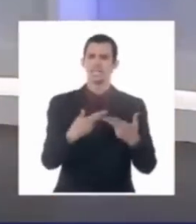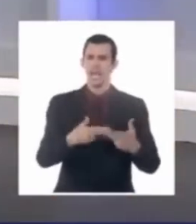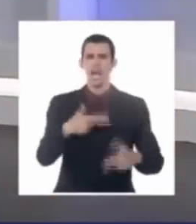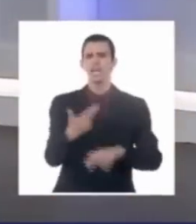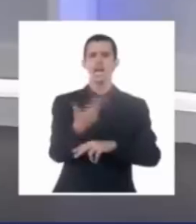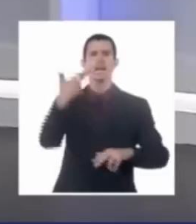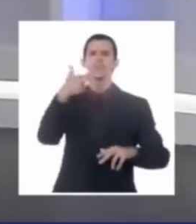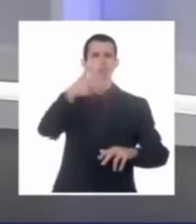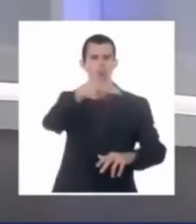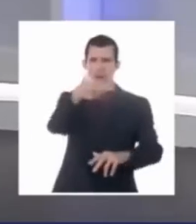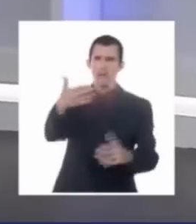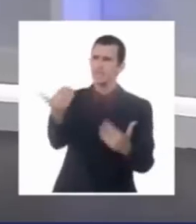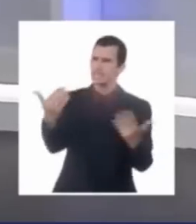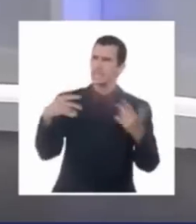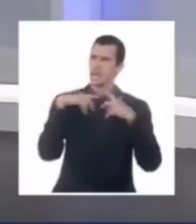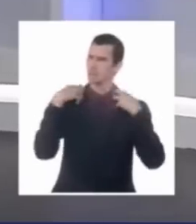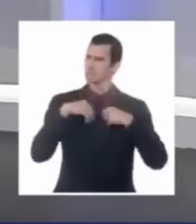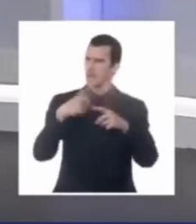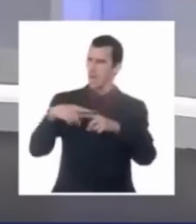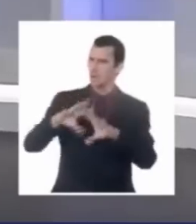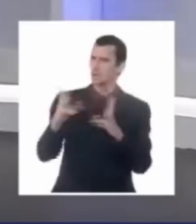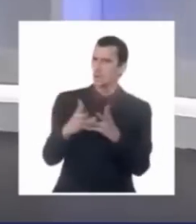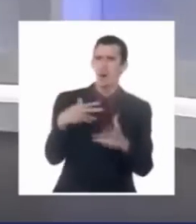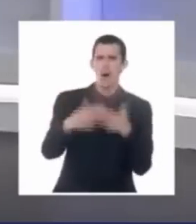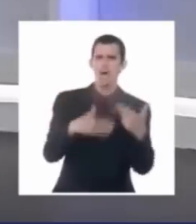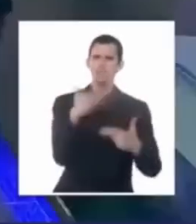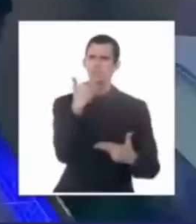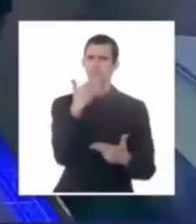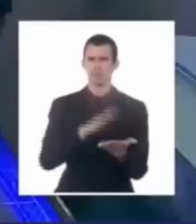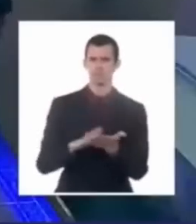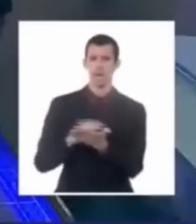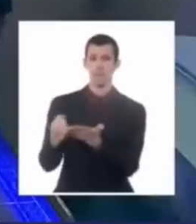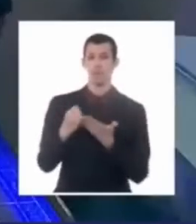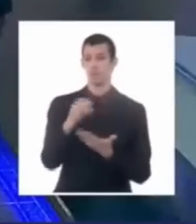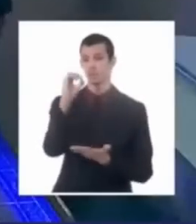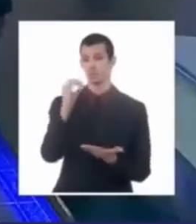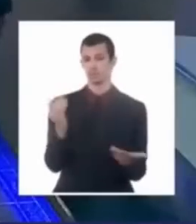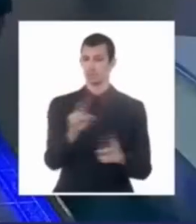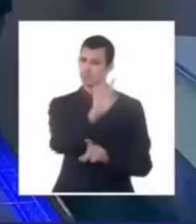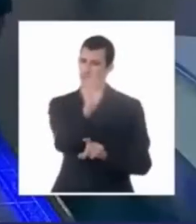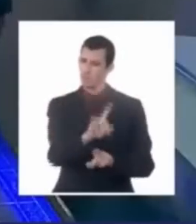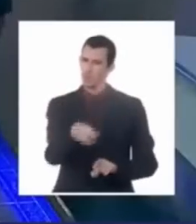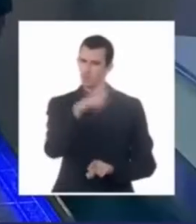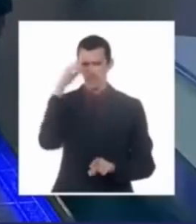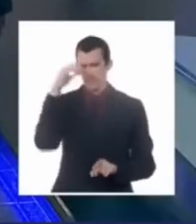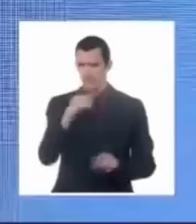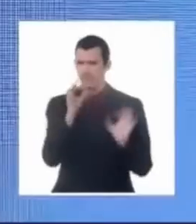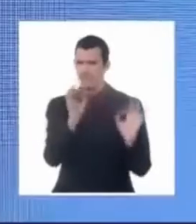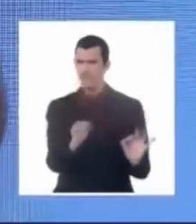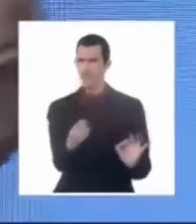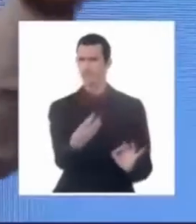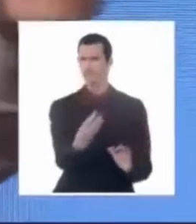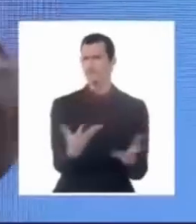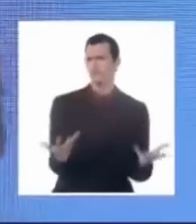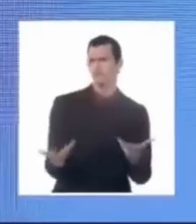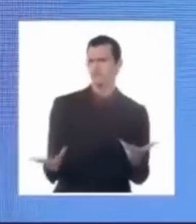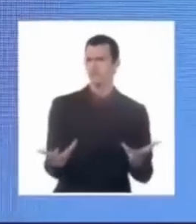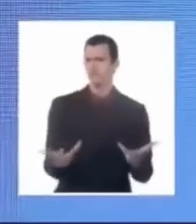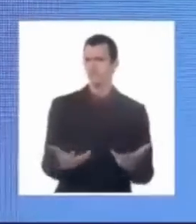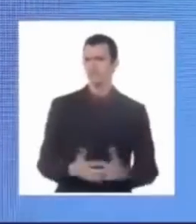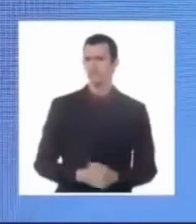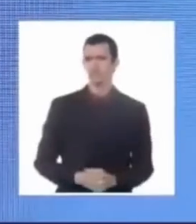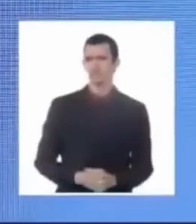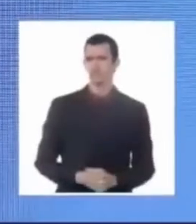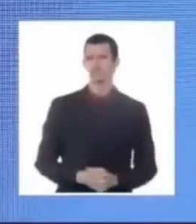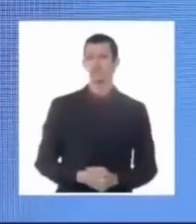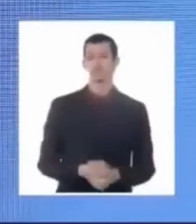por día en este país Alguien sabe algo de esto están preguntando yo les pregunto a alguien sabe algo de esto bueno Humberto te reitero este también es una noticia